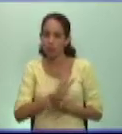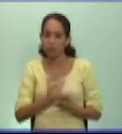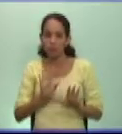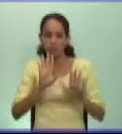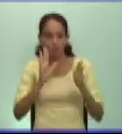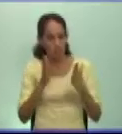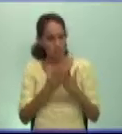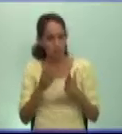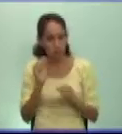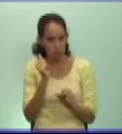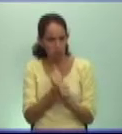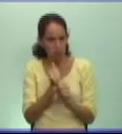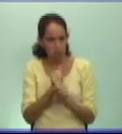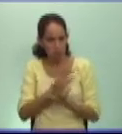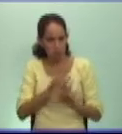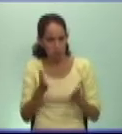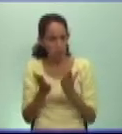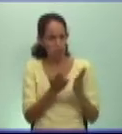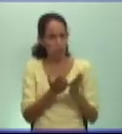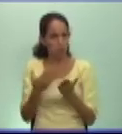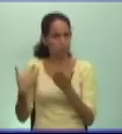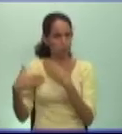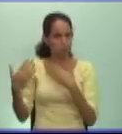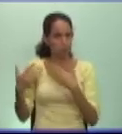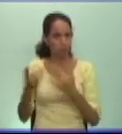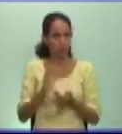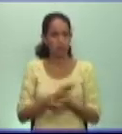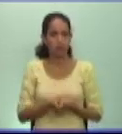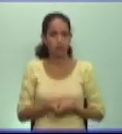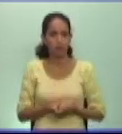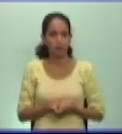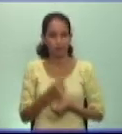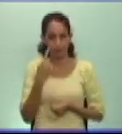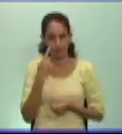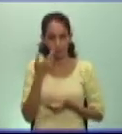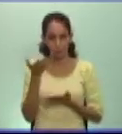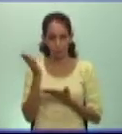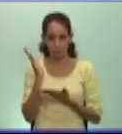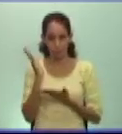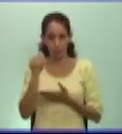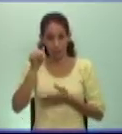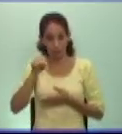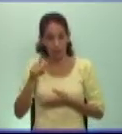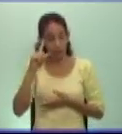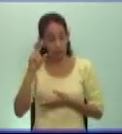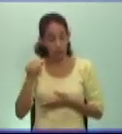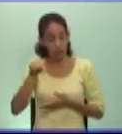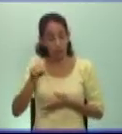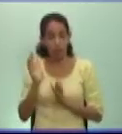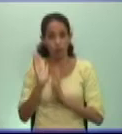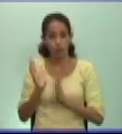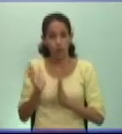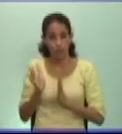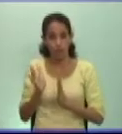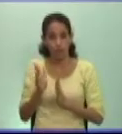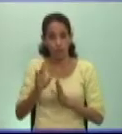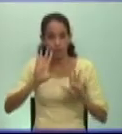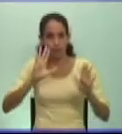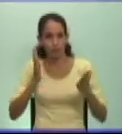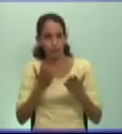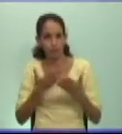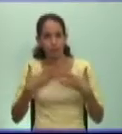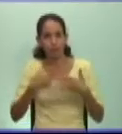los conocen, porque lo hemos trabajado en clases independientes. Lo que ahora estamos sistematizando y estableciendo una lógica entre todos